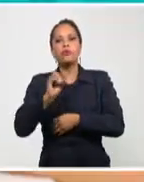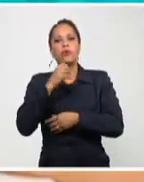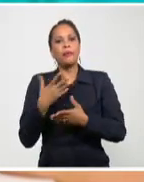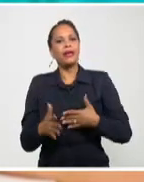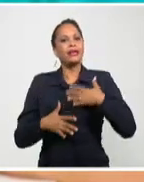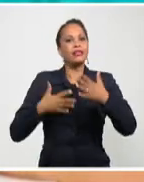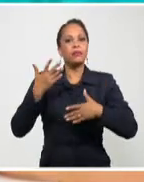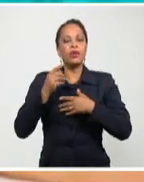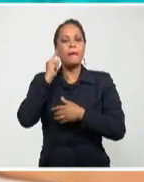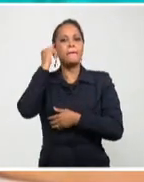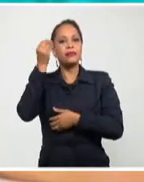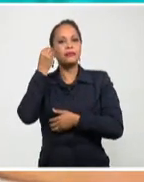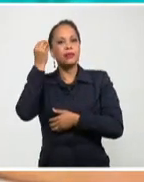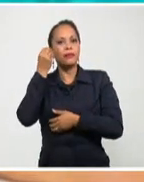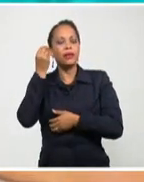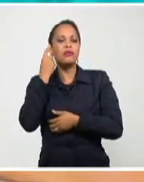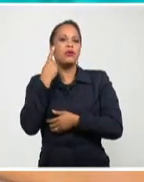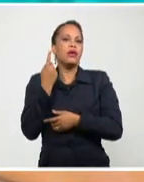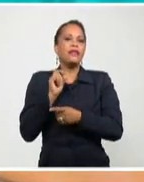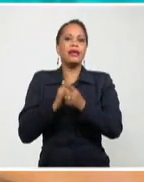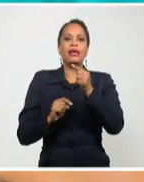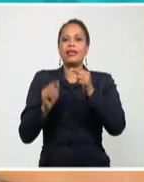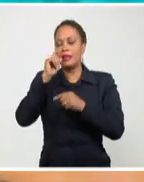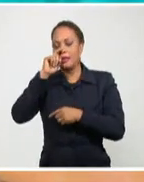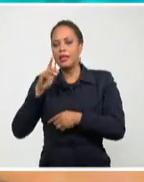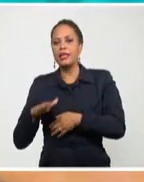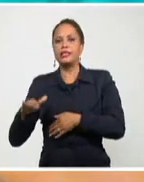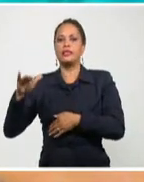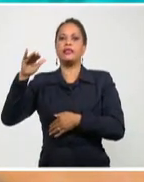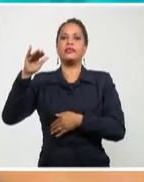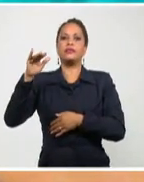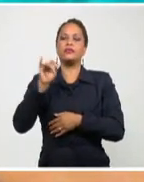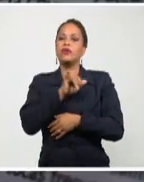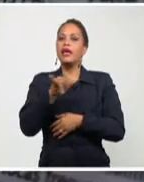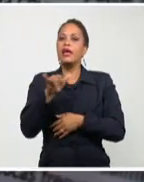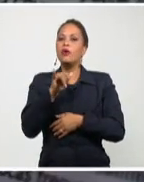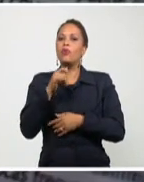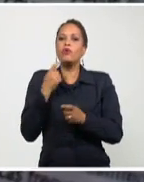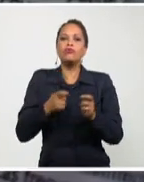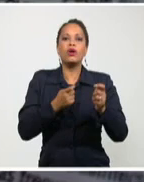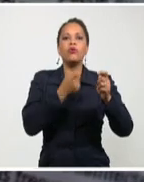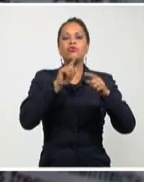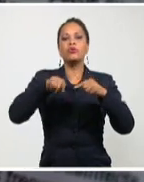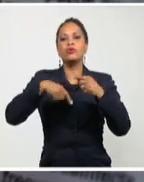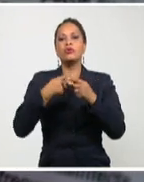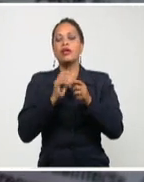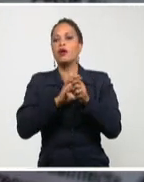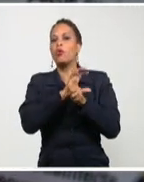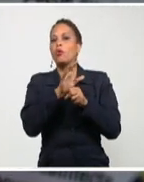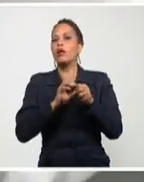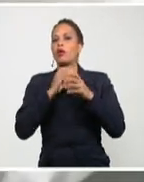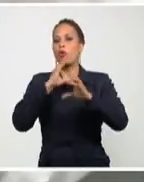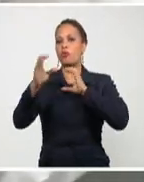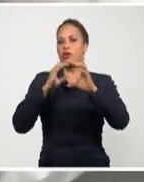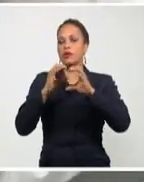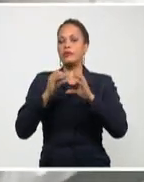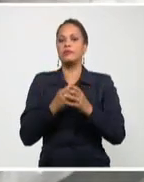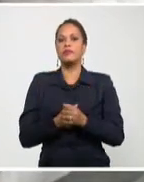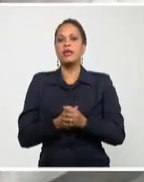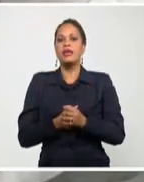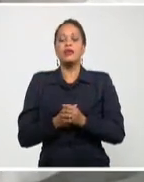pensamiento lógico y las vocaciones desde las primeras edades. Es también un desafío para la comunicación. Comunicar la ciencia